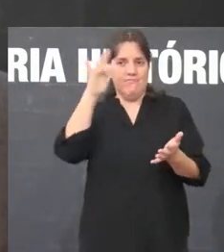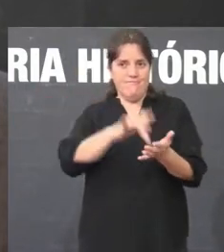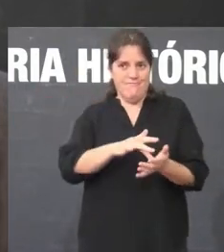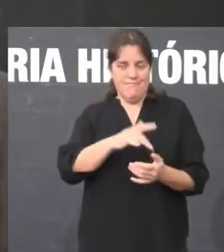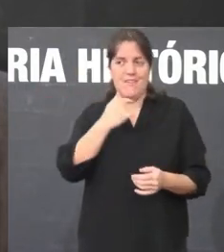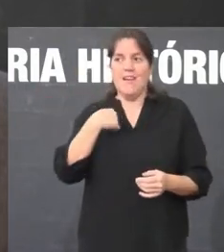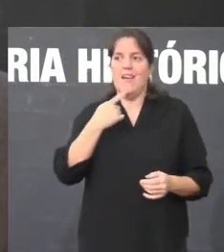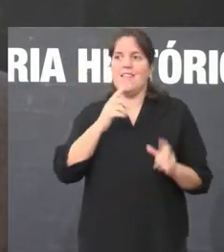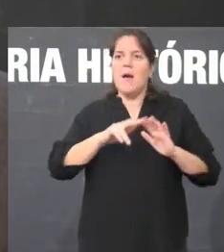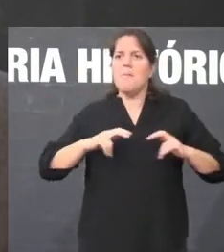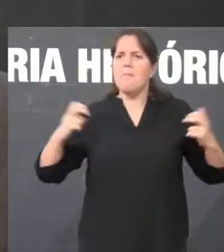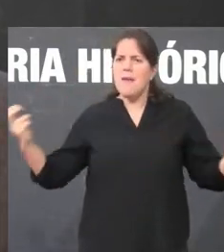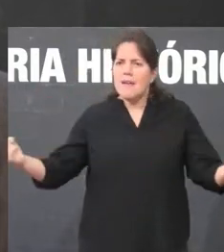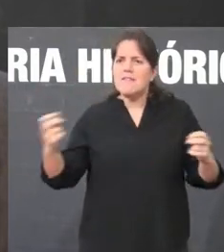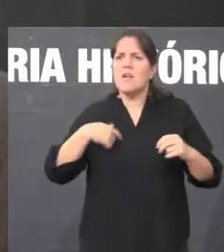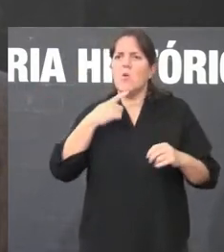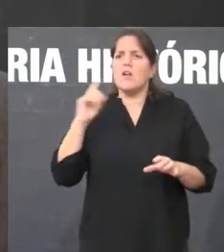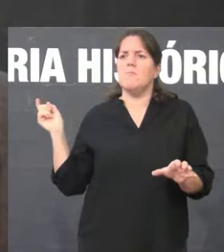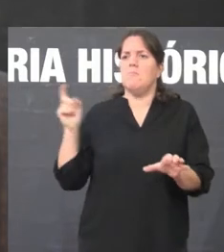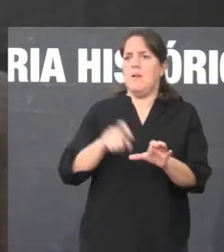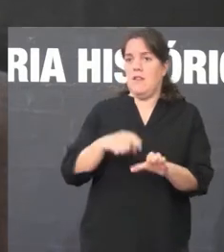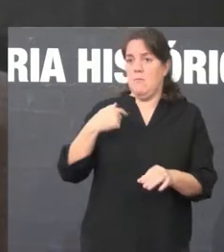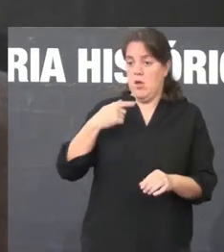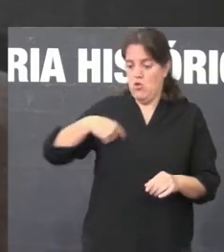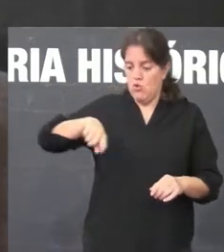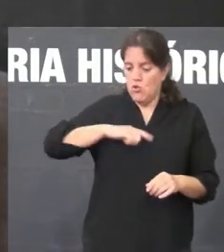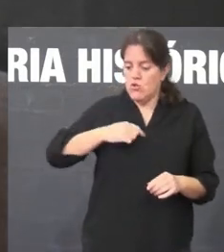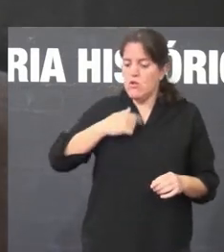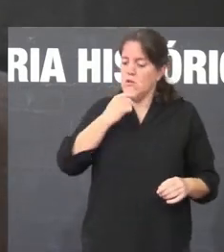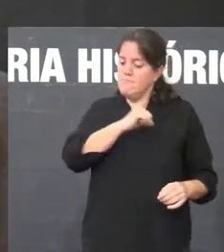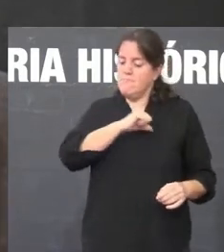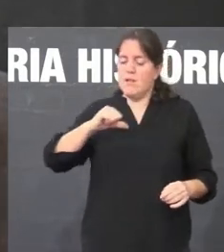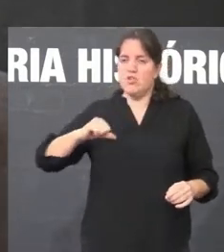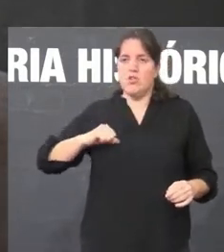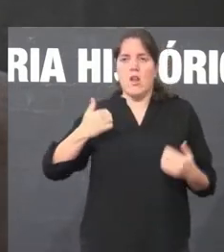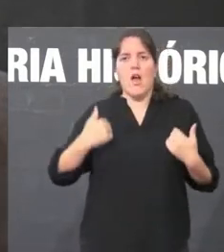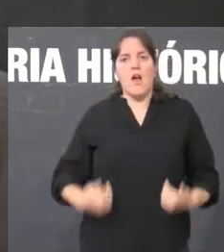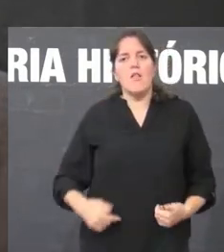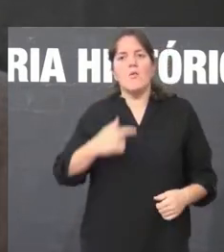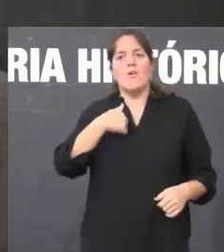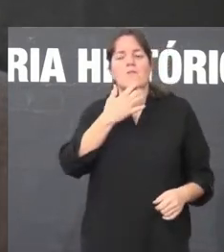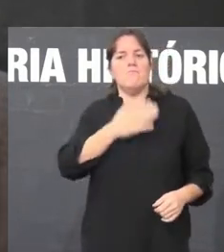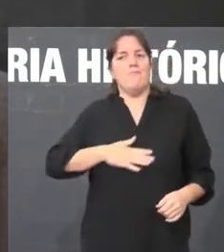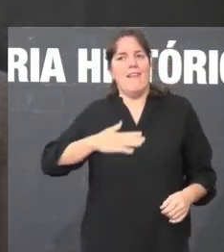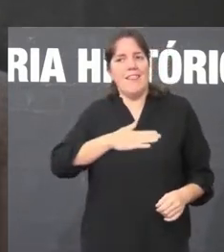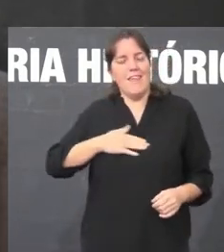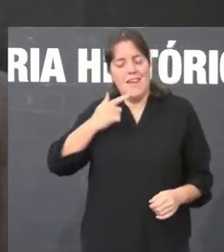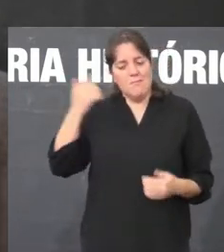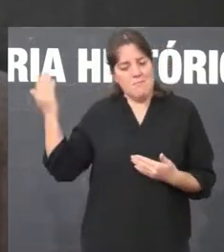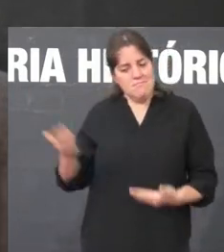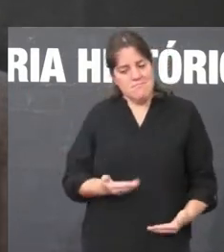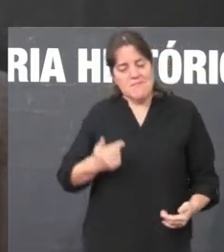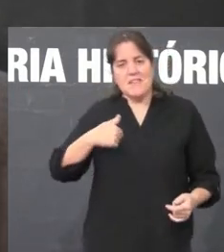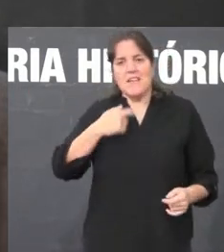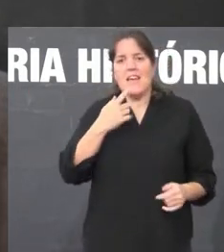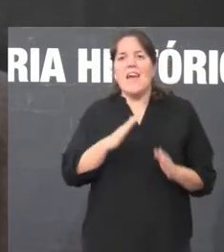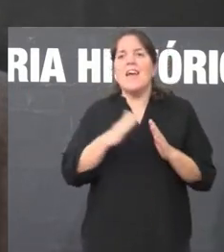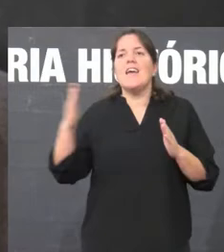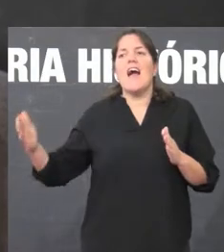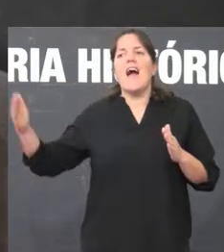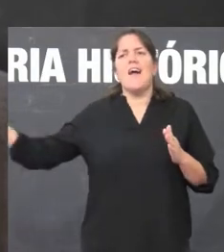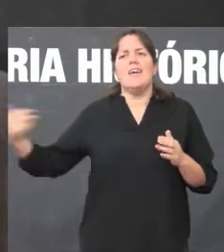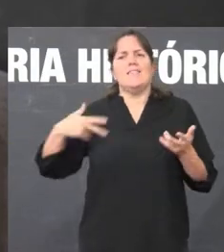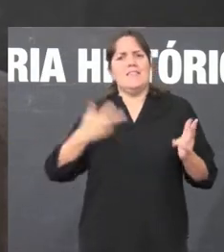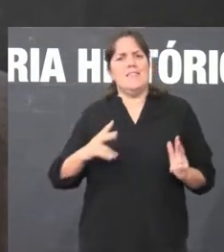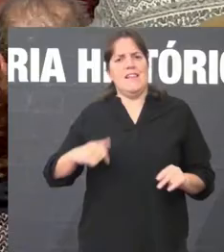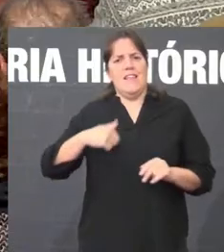esta mesa, que quixerades contar con nós, a min personalmente tamén é un placer e é unha honra poder estar sentado ao lado de dúas persoas como Aitor